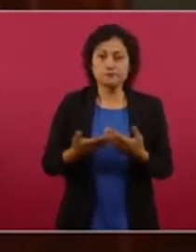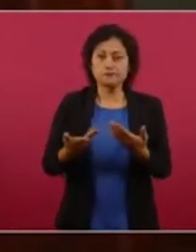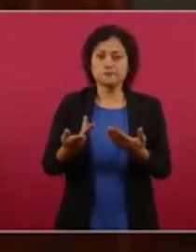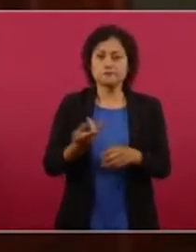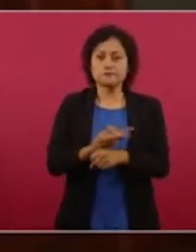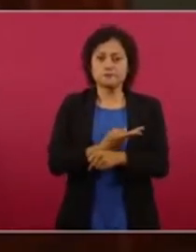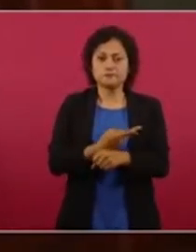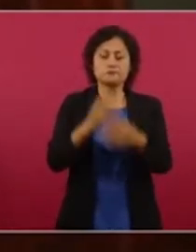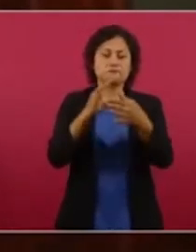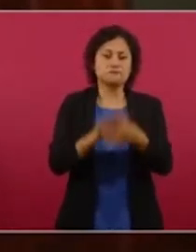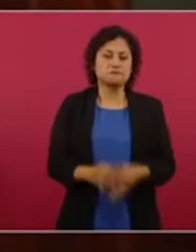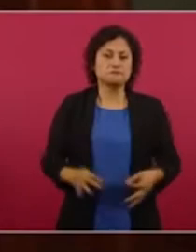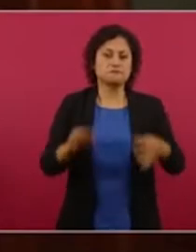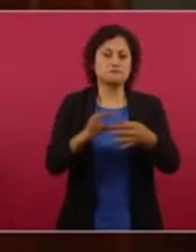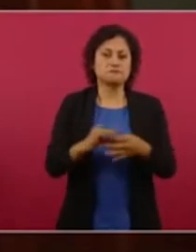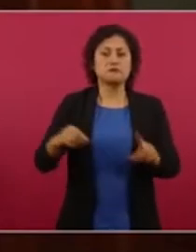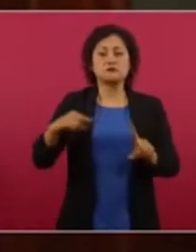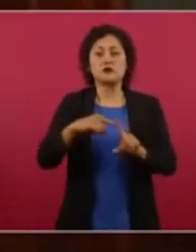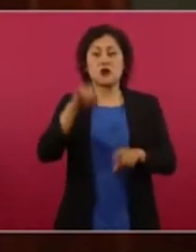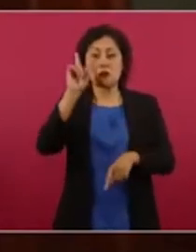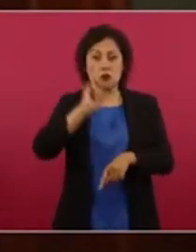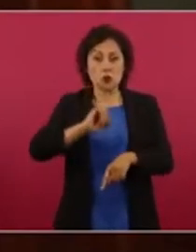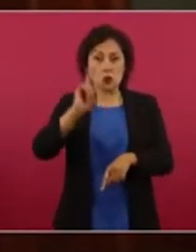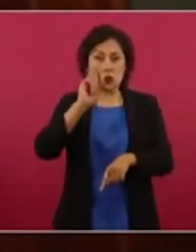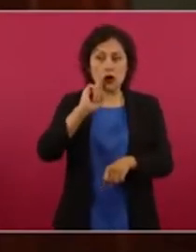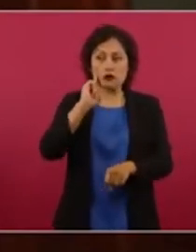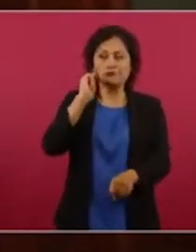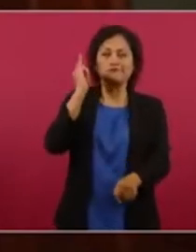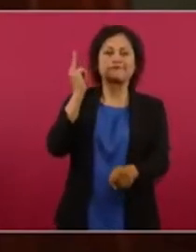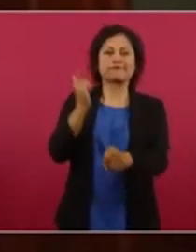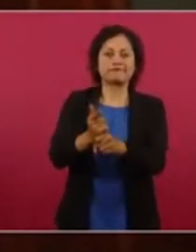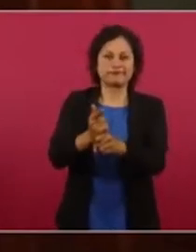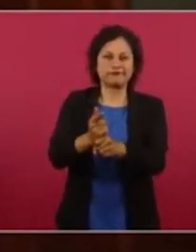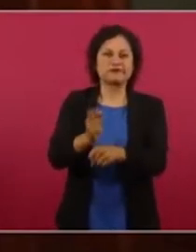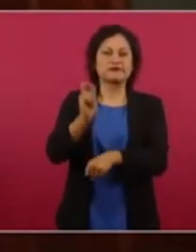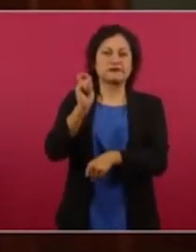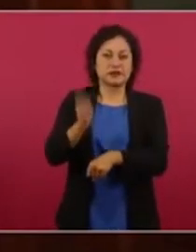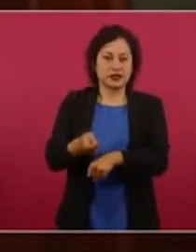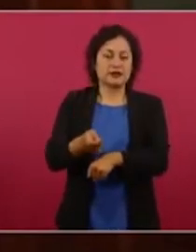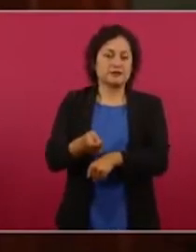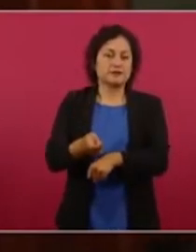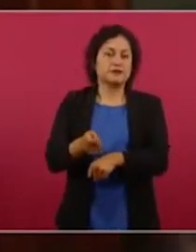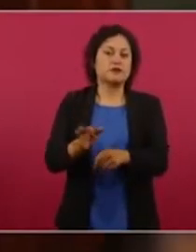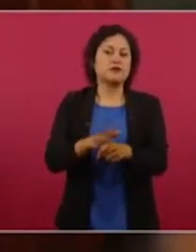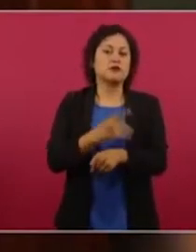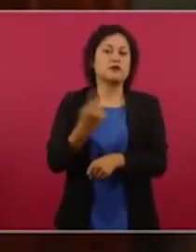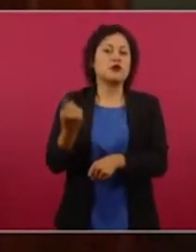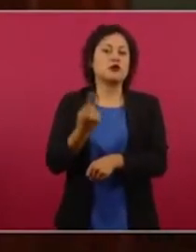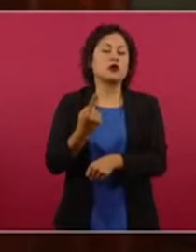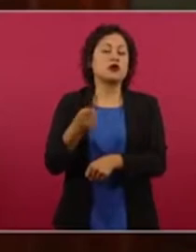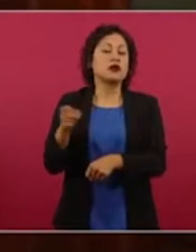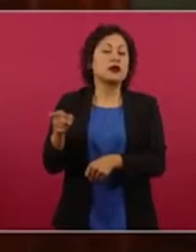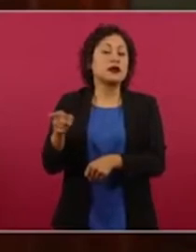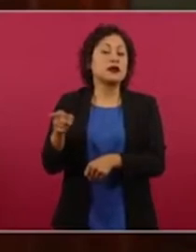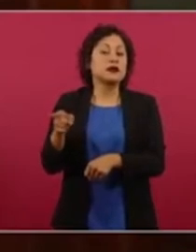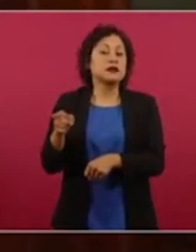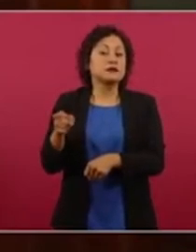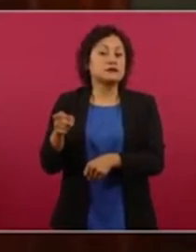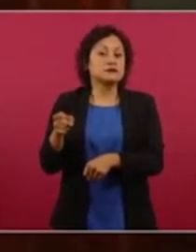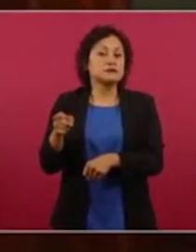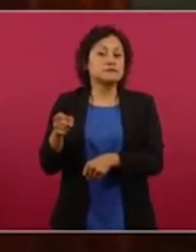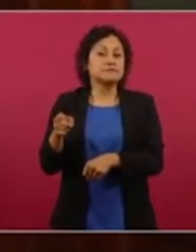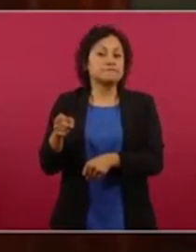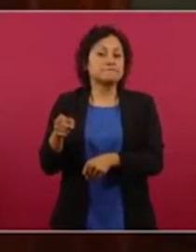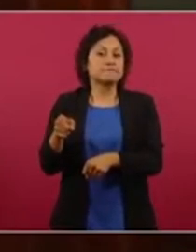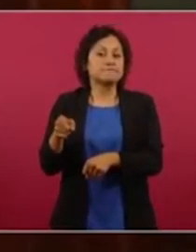empresaria María Asunción puso al descubierto las presiones e intentos de extorsión que, según ella, ejerció en